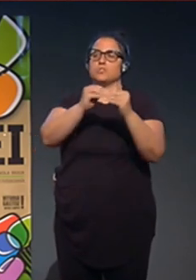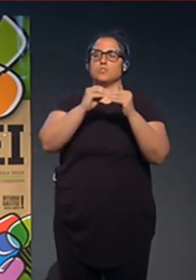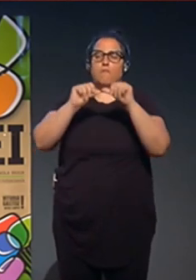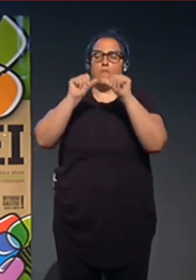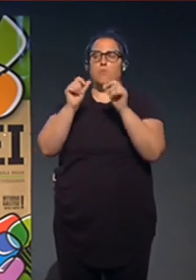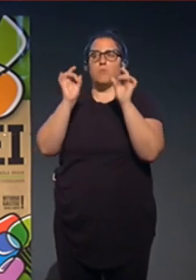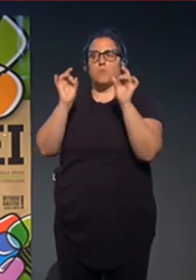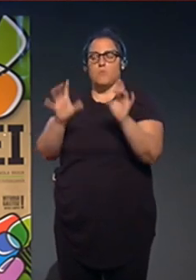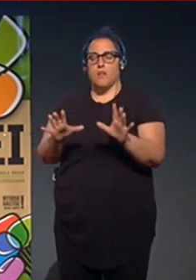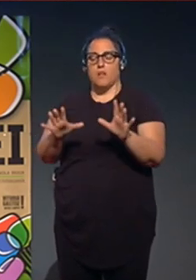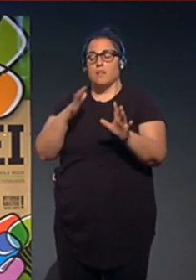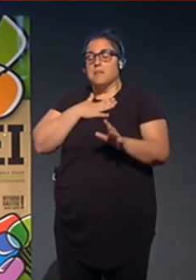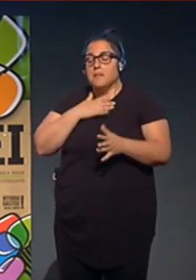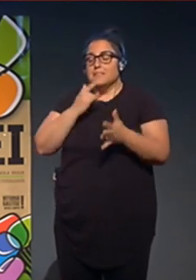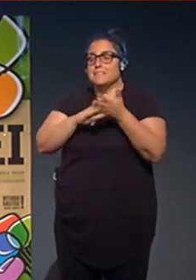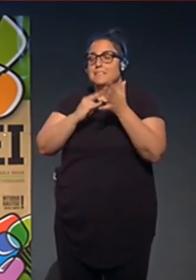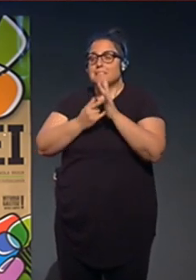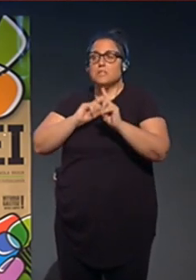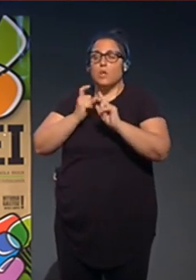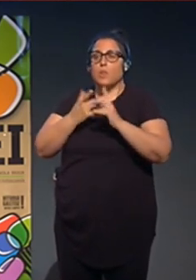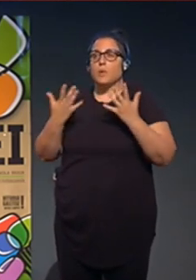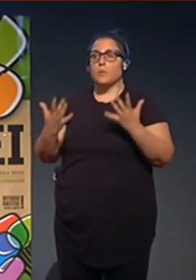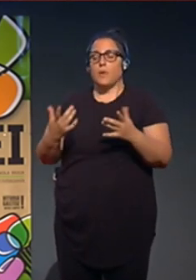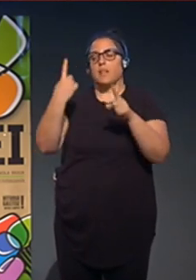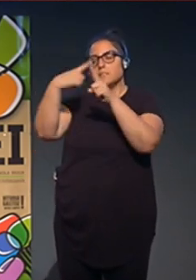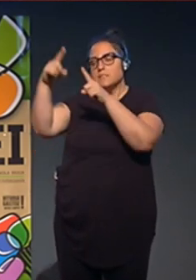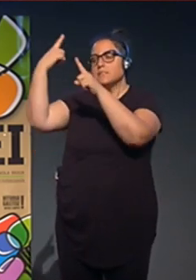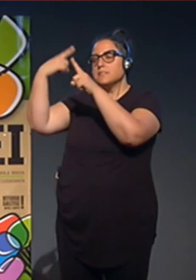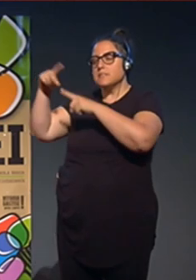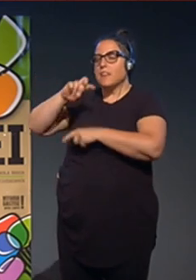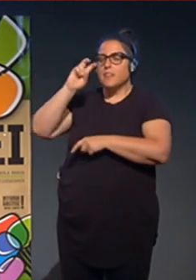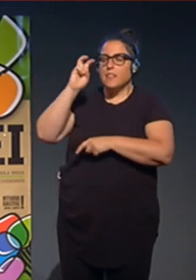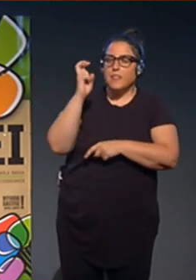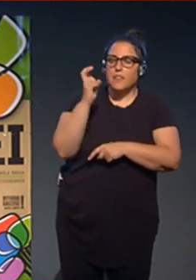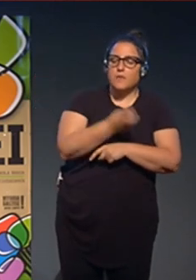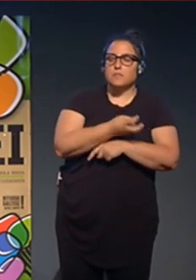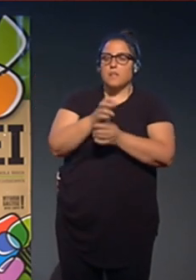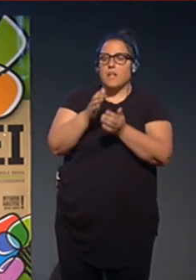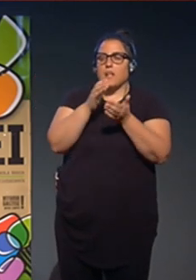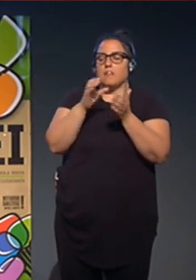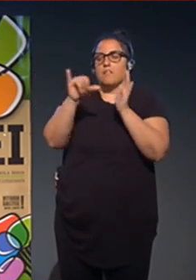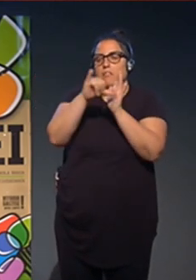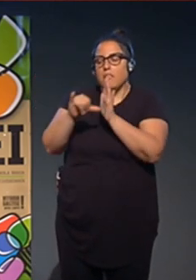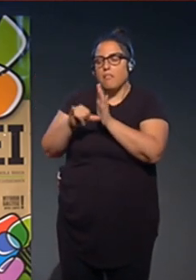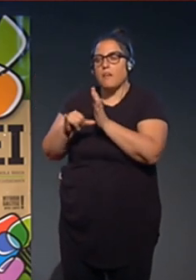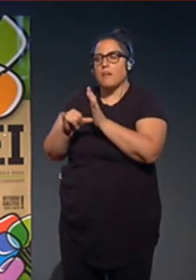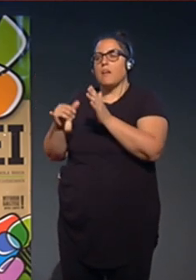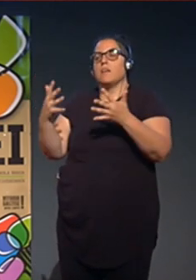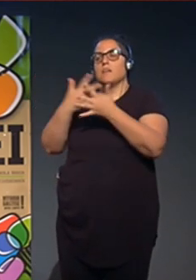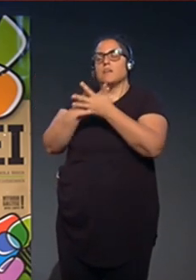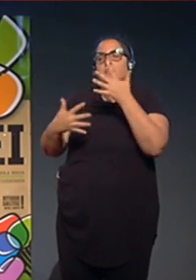las soluciones es localización diversificación y sinergia sinergia entre los conocimientos